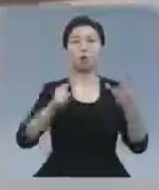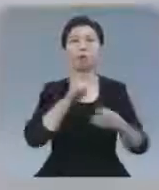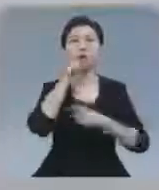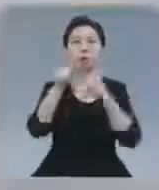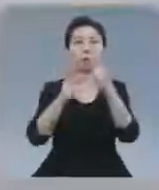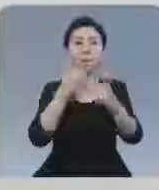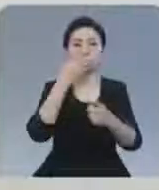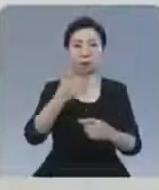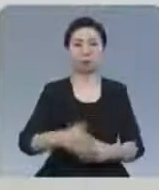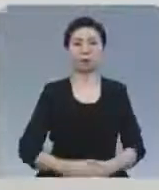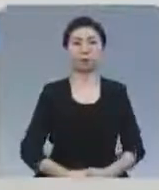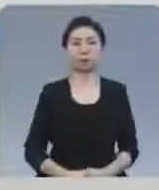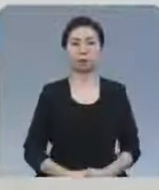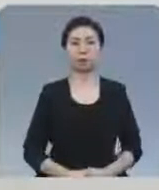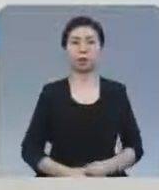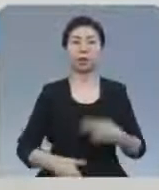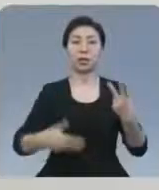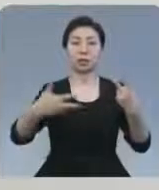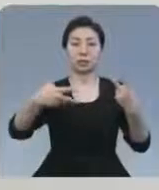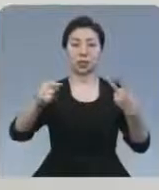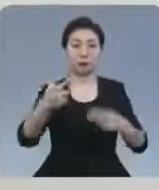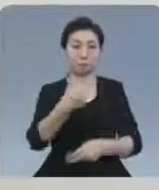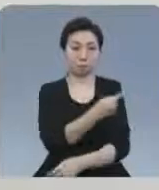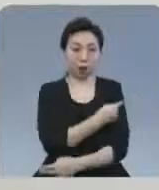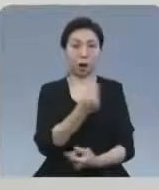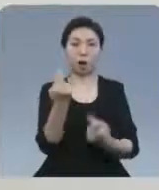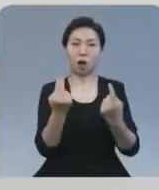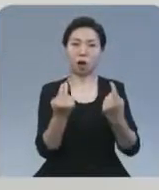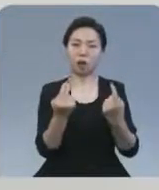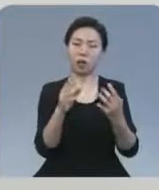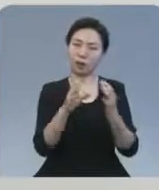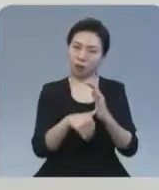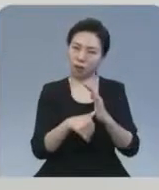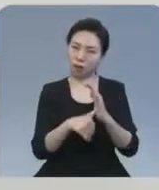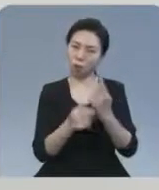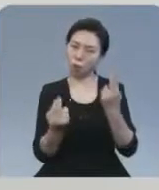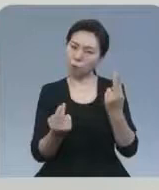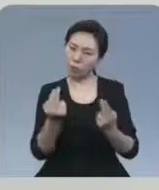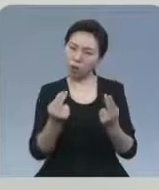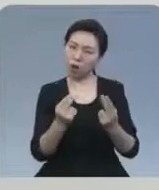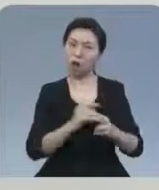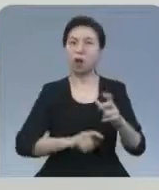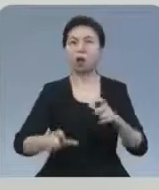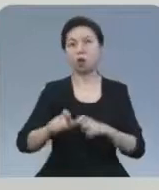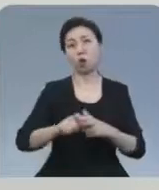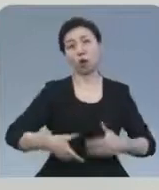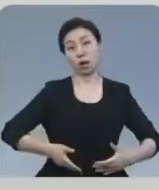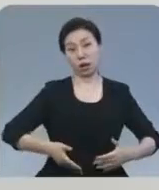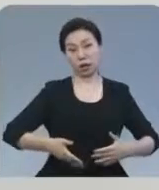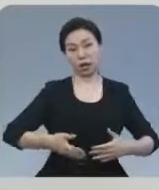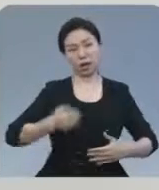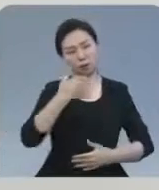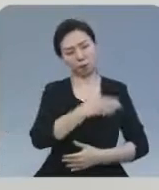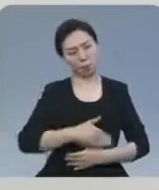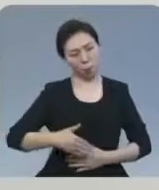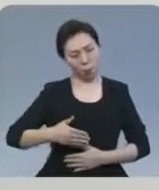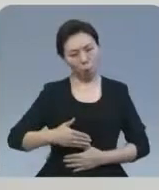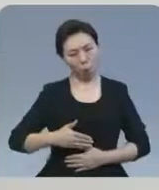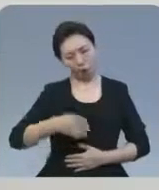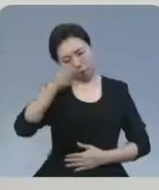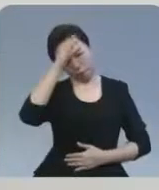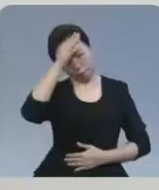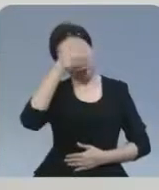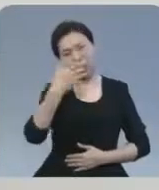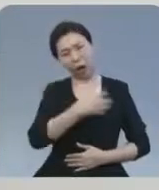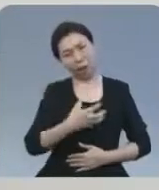en cuanto a la administración de dosis adicionales de la vacuna contra el cobat los médicos indican que todos pueden recibir una tercera dosis